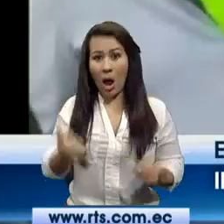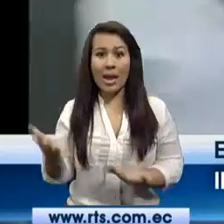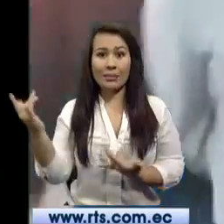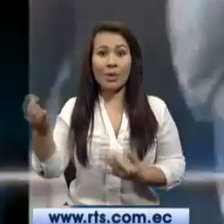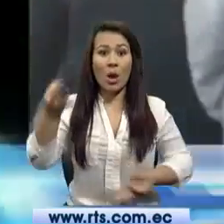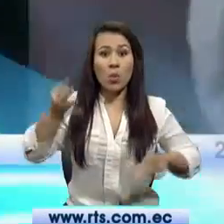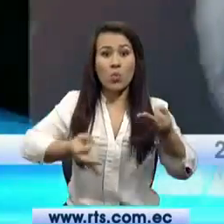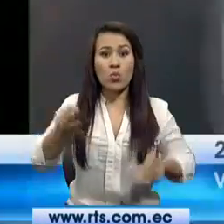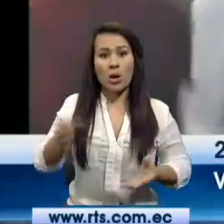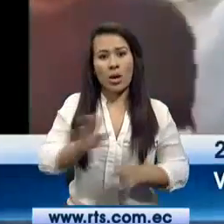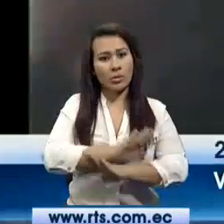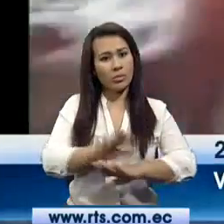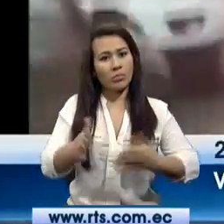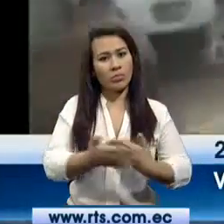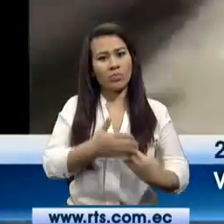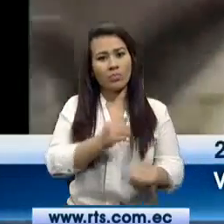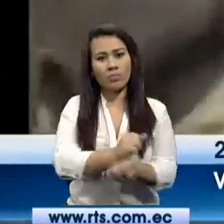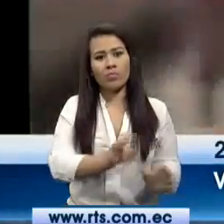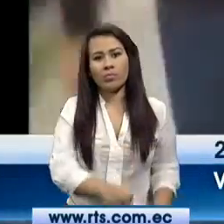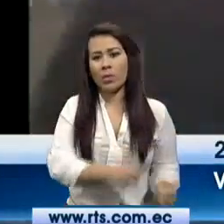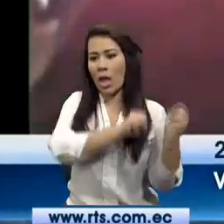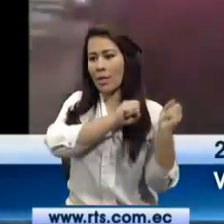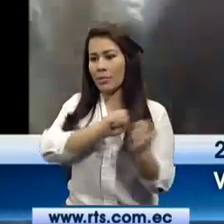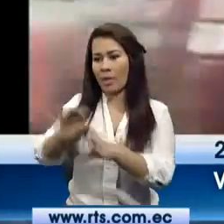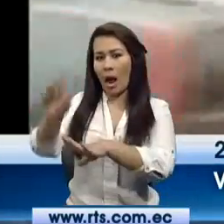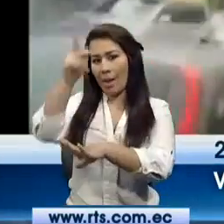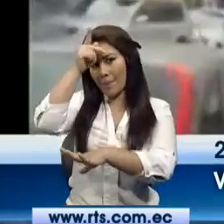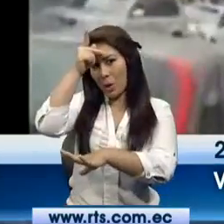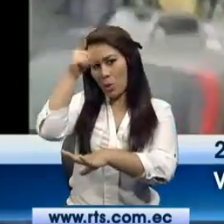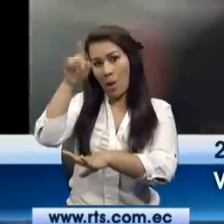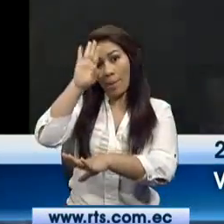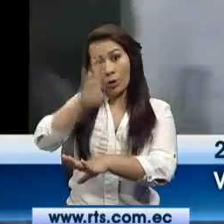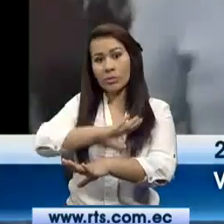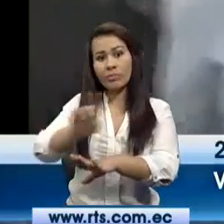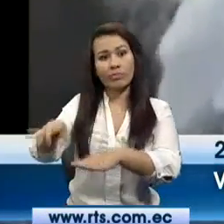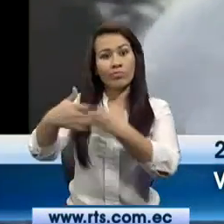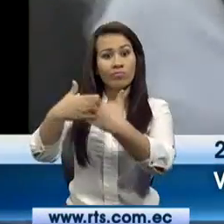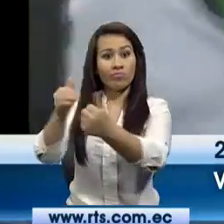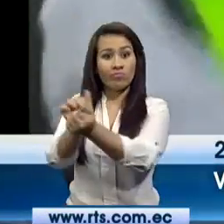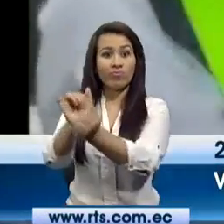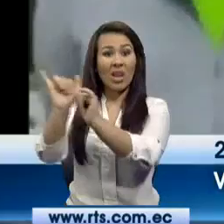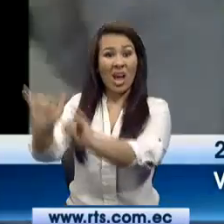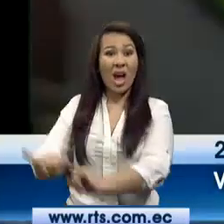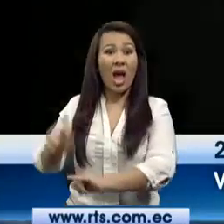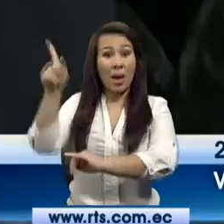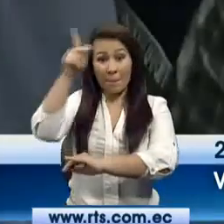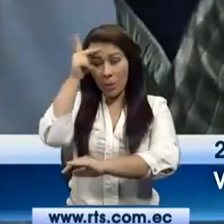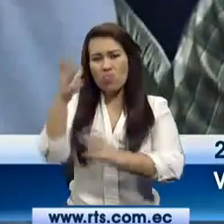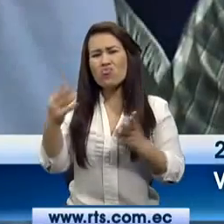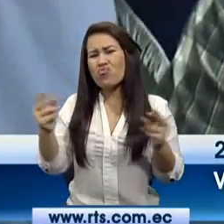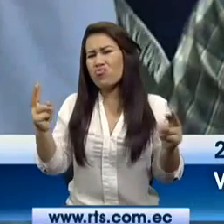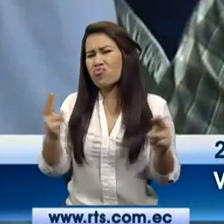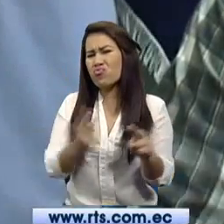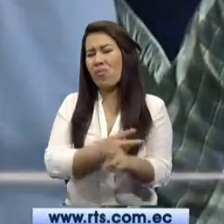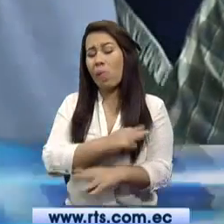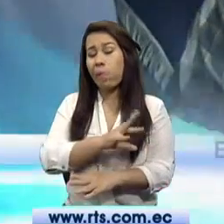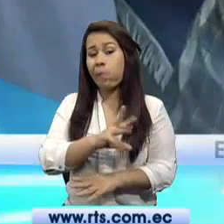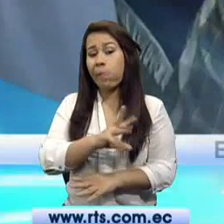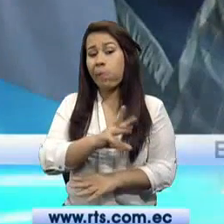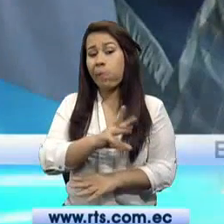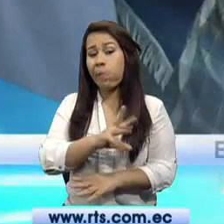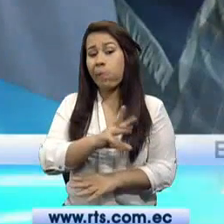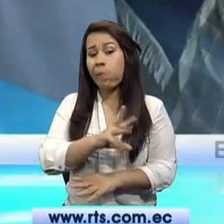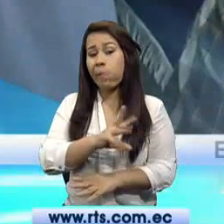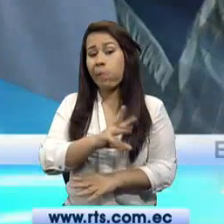su entrega a las autoridades peruanas, donde tiene que responder por algunos delitos que habría cometido. Simplemente en el sector se lo conocía